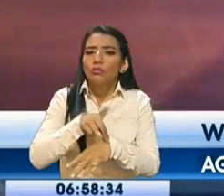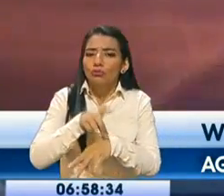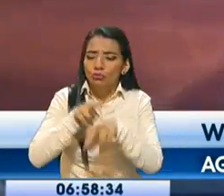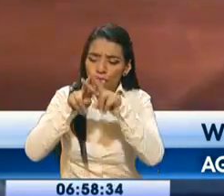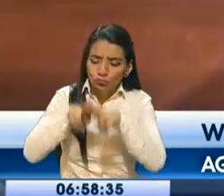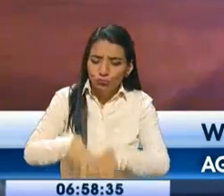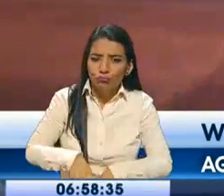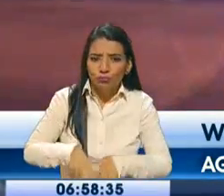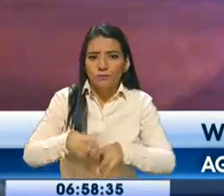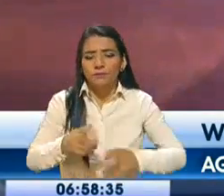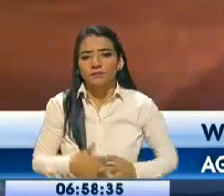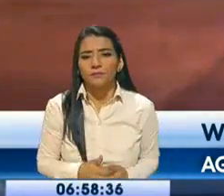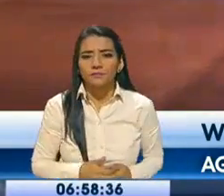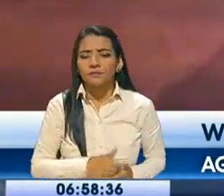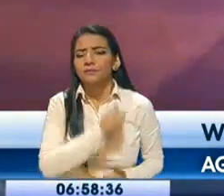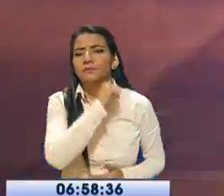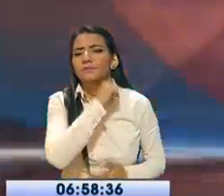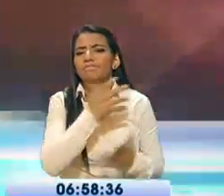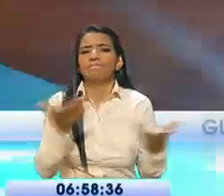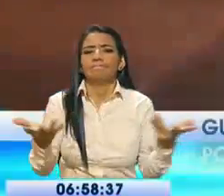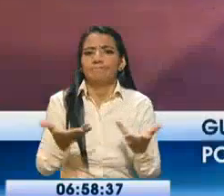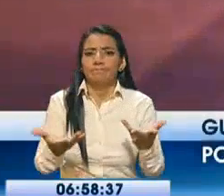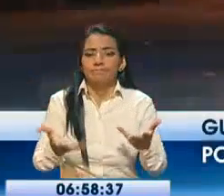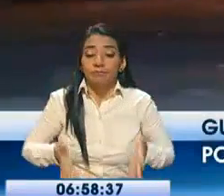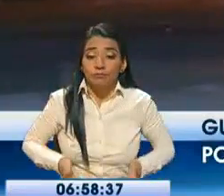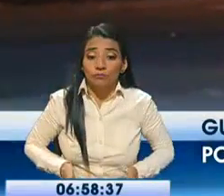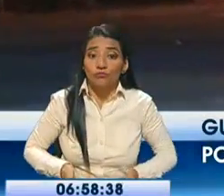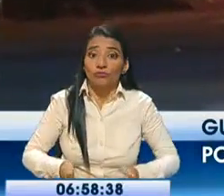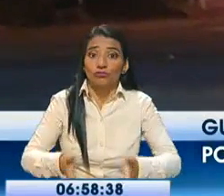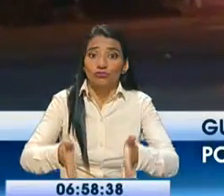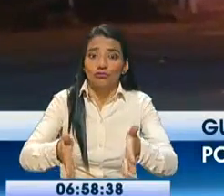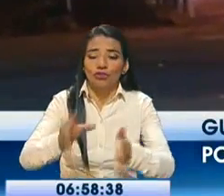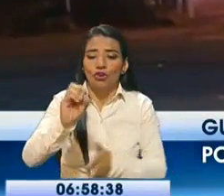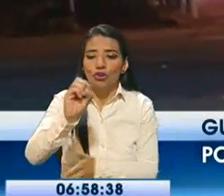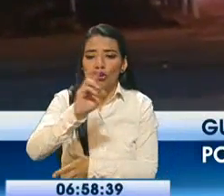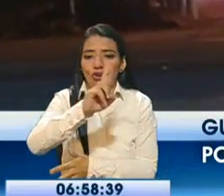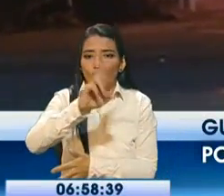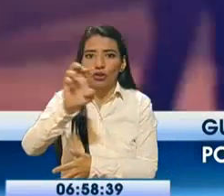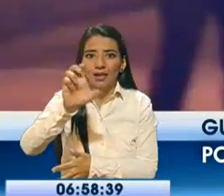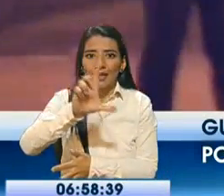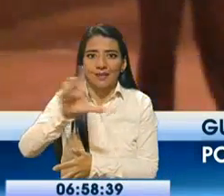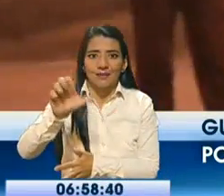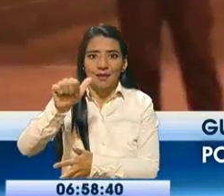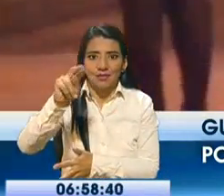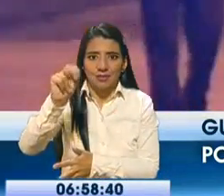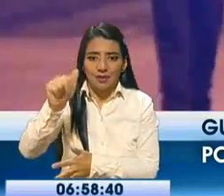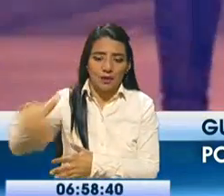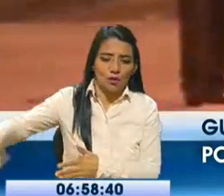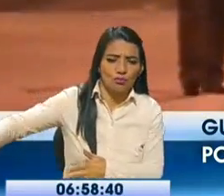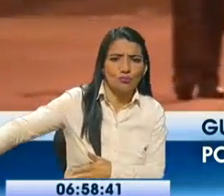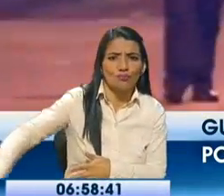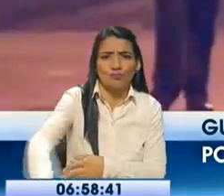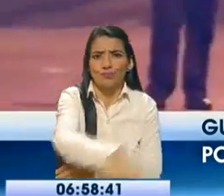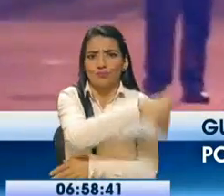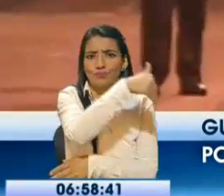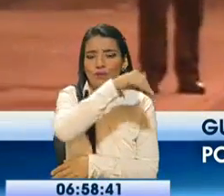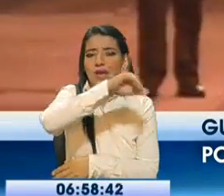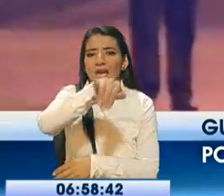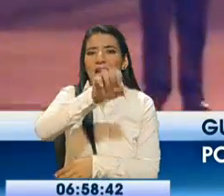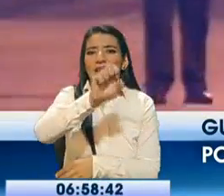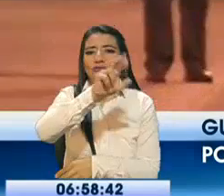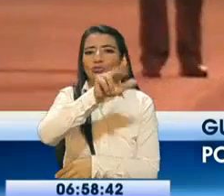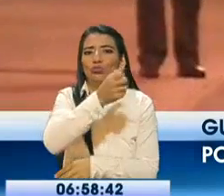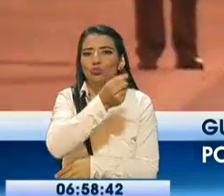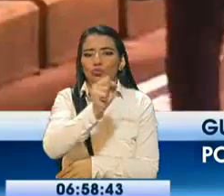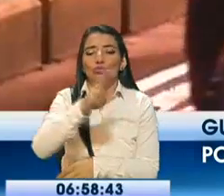ciudadano. El asalto se registró en el viaducto que une la avenida Francisco de Orellana con la autopista Narcisa de Jesús, en el